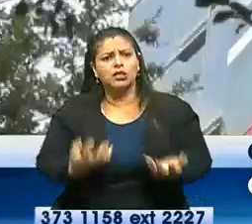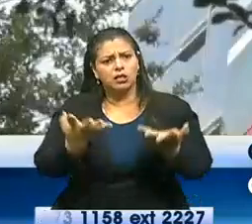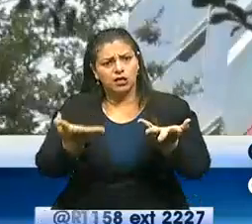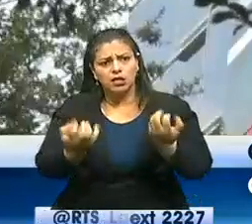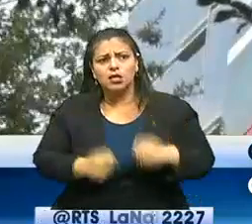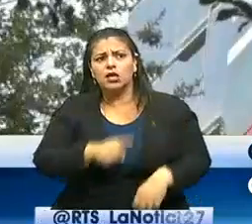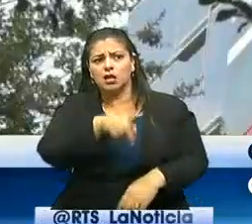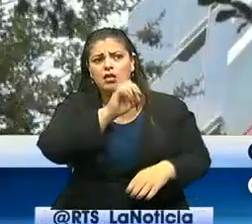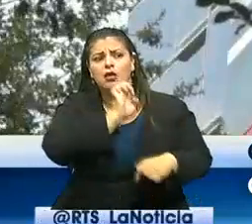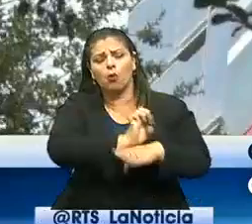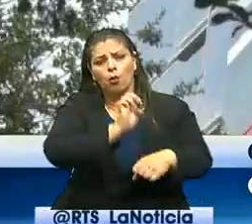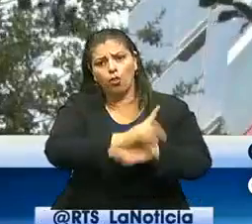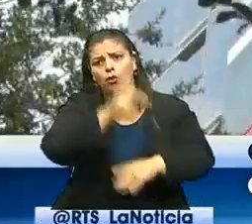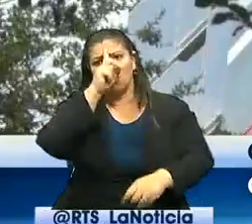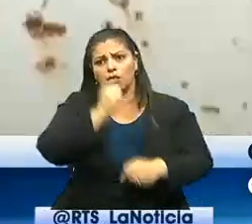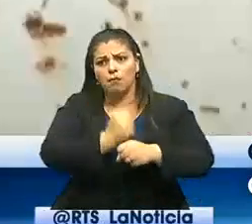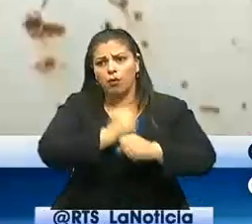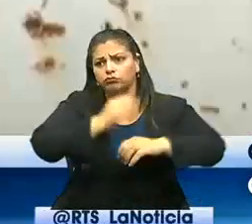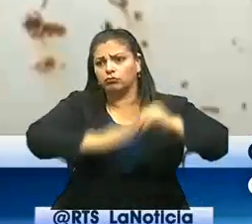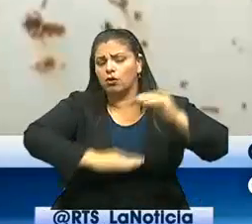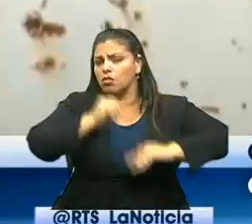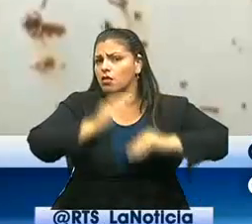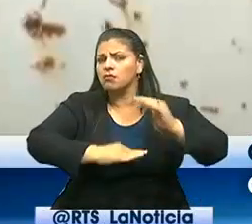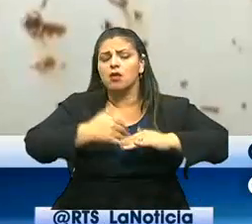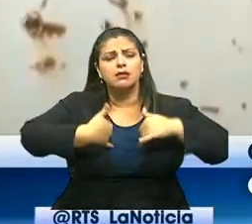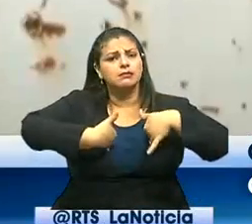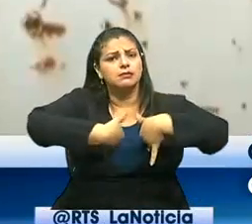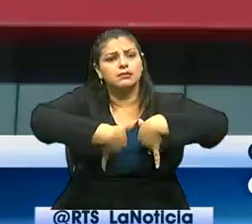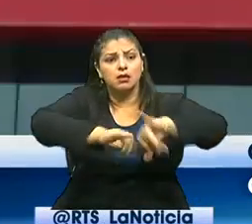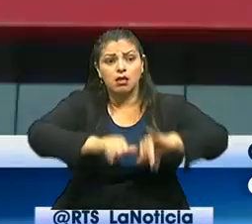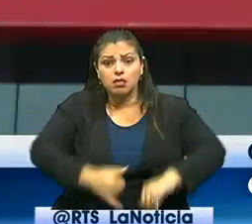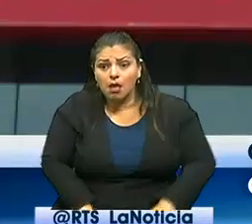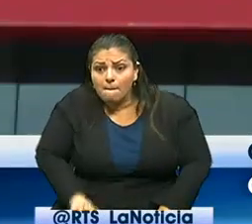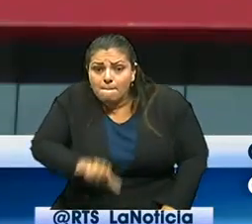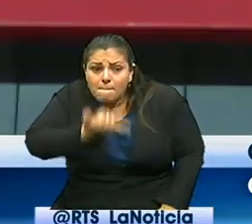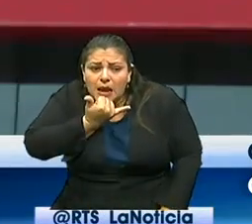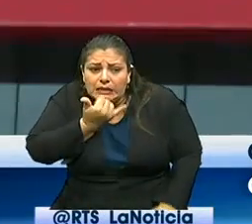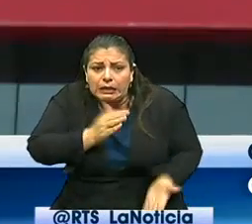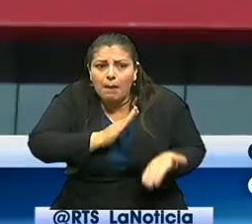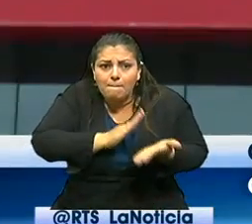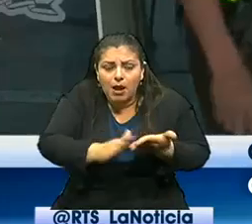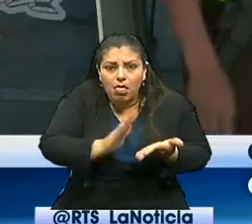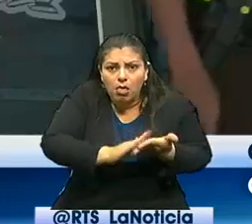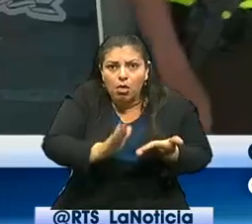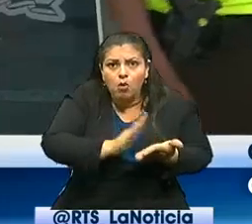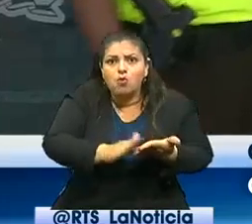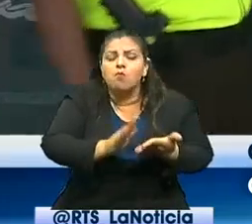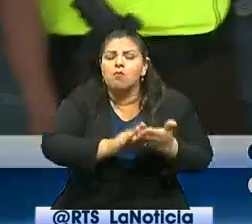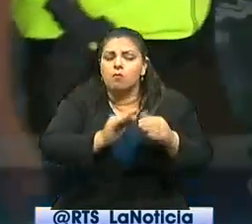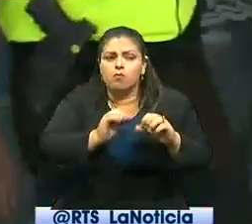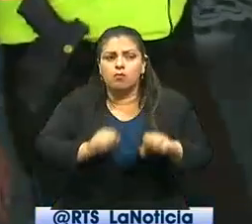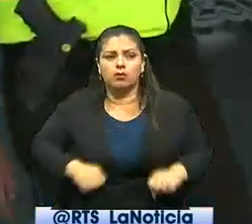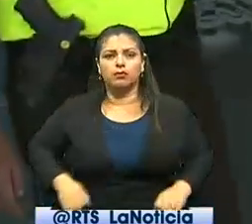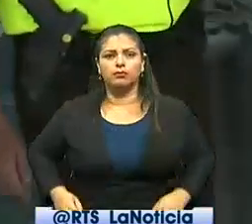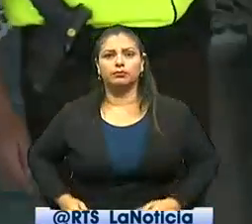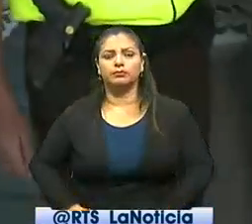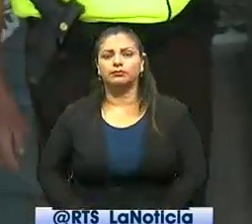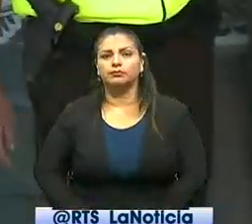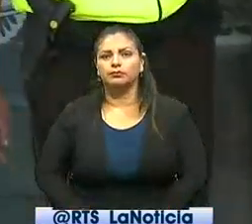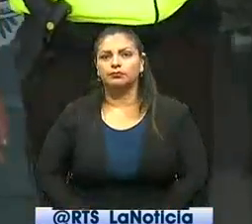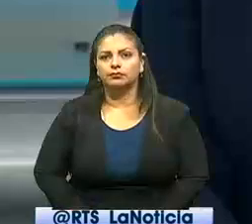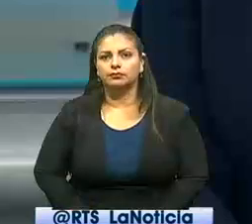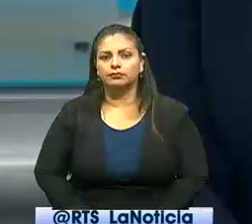y, de ser el caso, enmendar errores ante situaciones que hayan estado equivocadas, informó Sofía